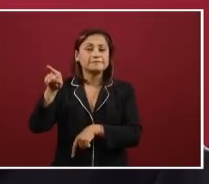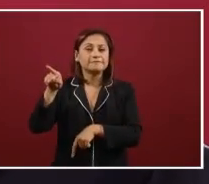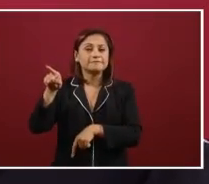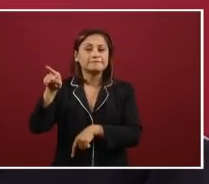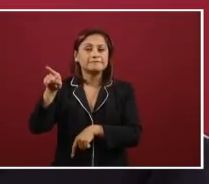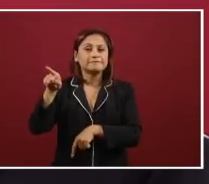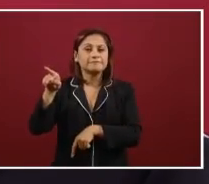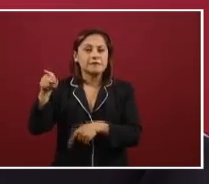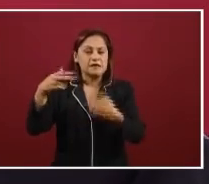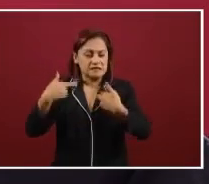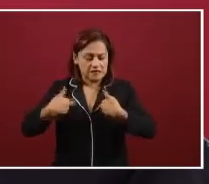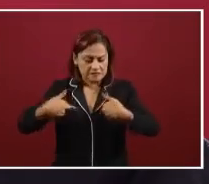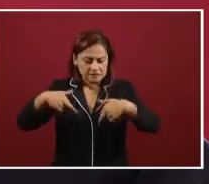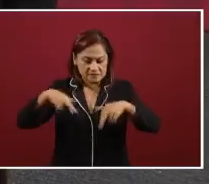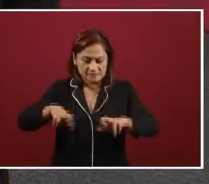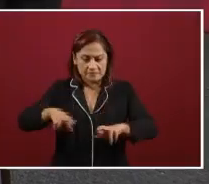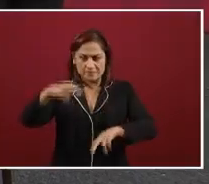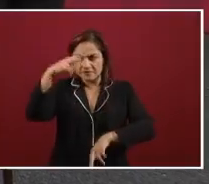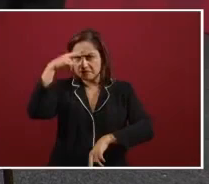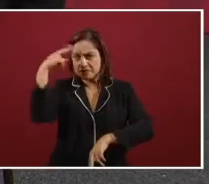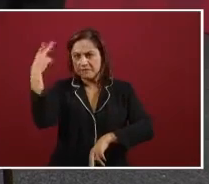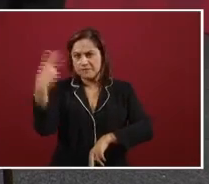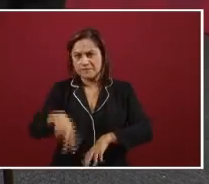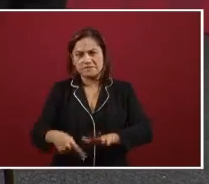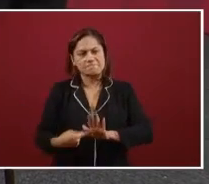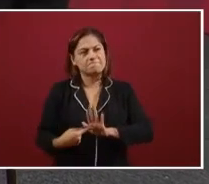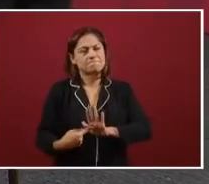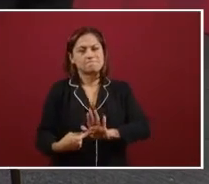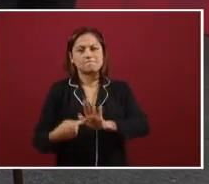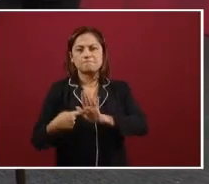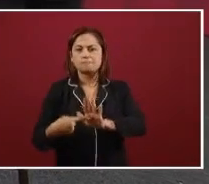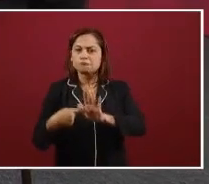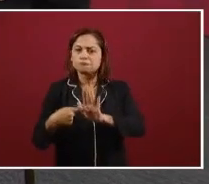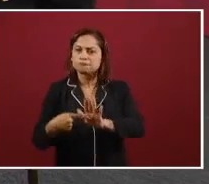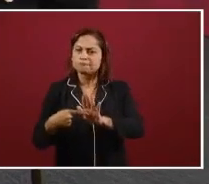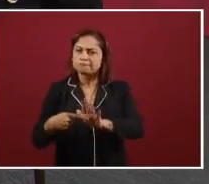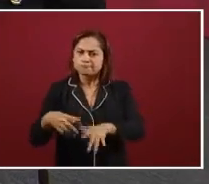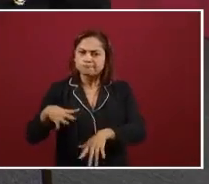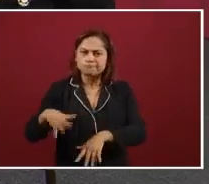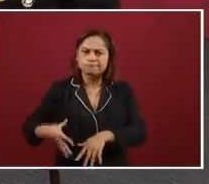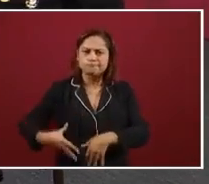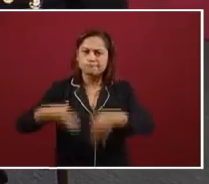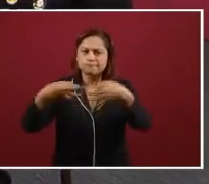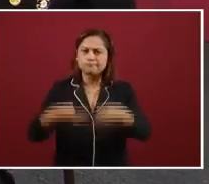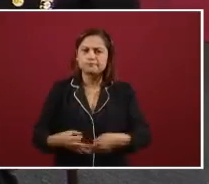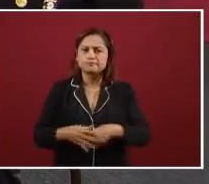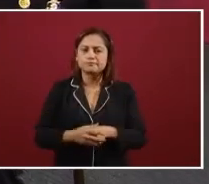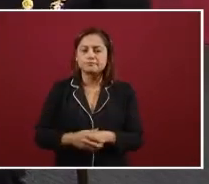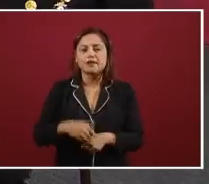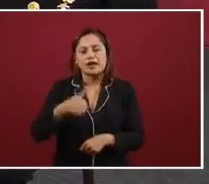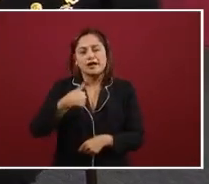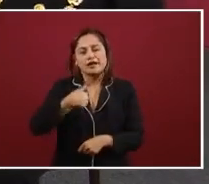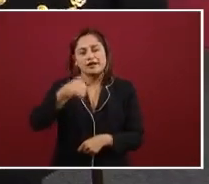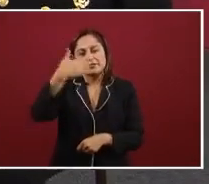alto el nombre de México, que estoy consciente